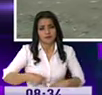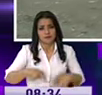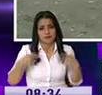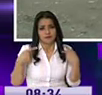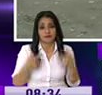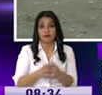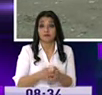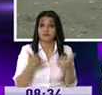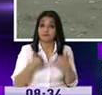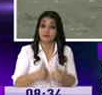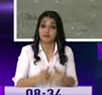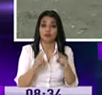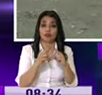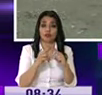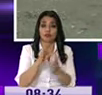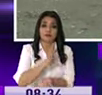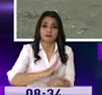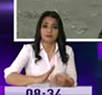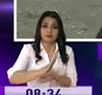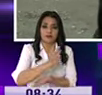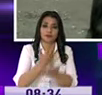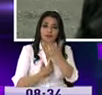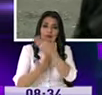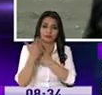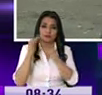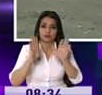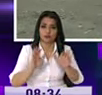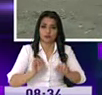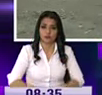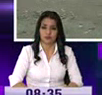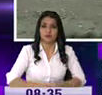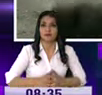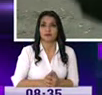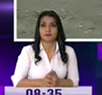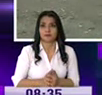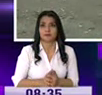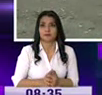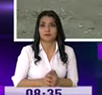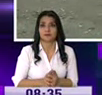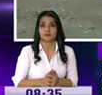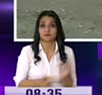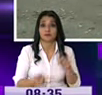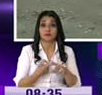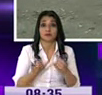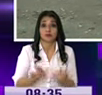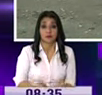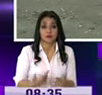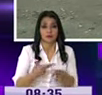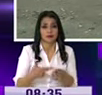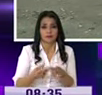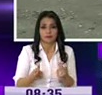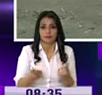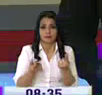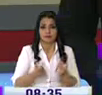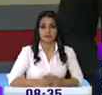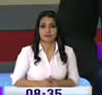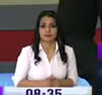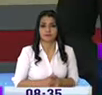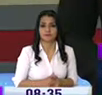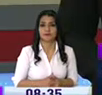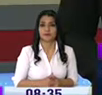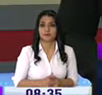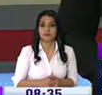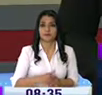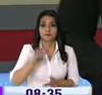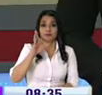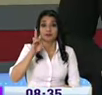seguiremos conociendo un poco más de la historia de este sector, Germán Ávila. Por lo pronto, la ayuda para la pavimentación. Y Televicentro